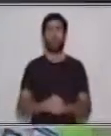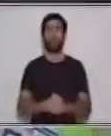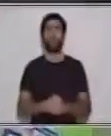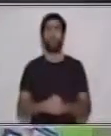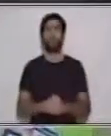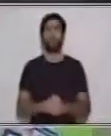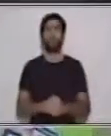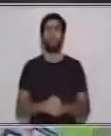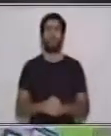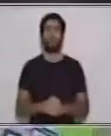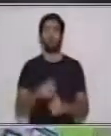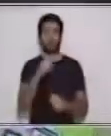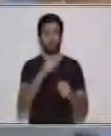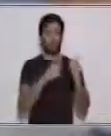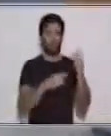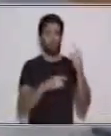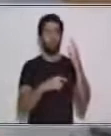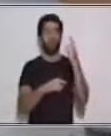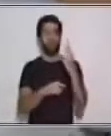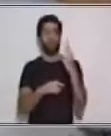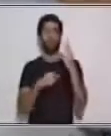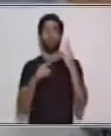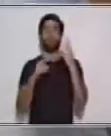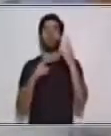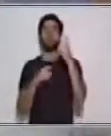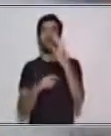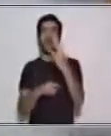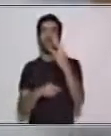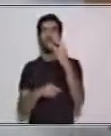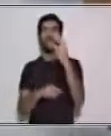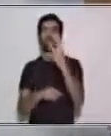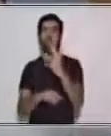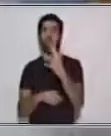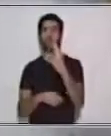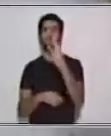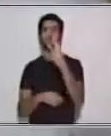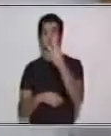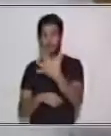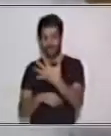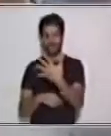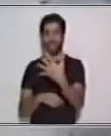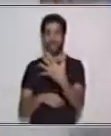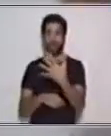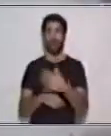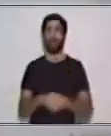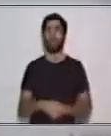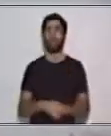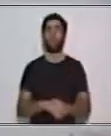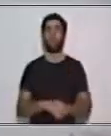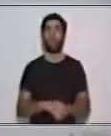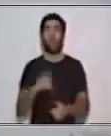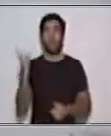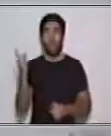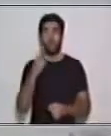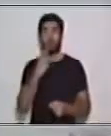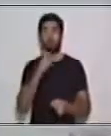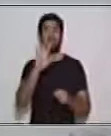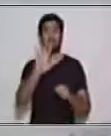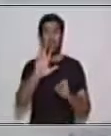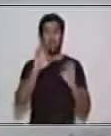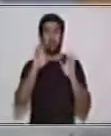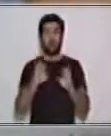contar. 1, 2, 3, 4, 5. 5